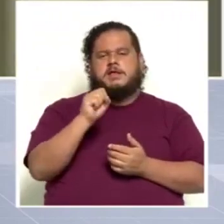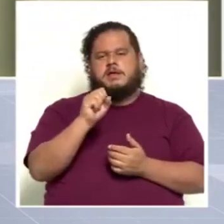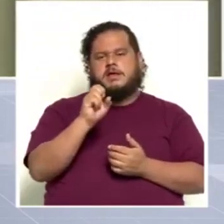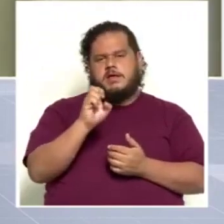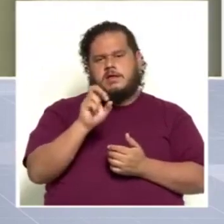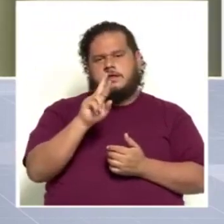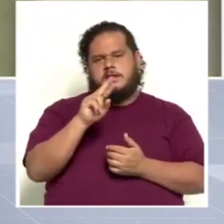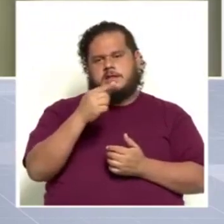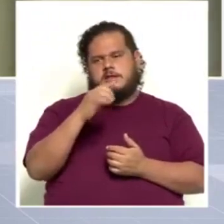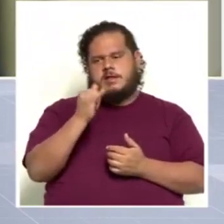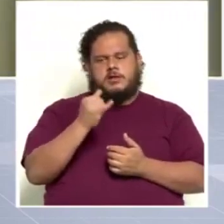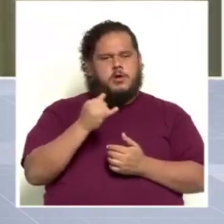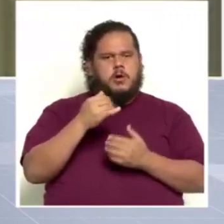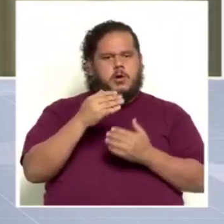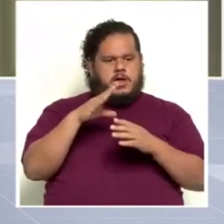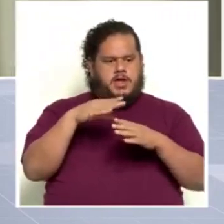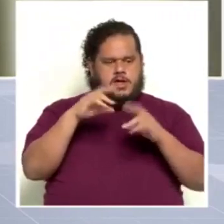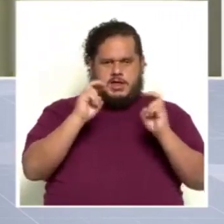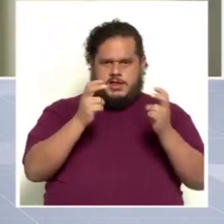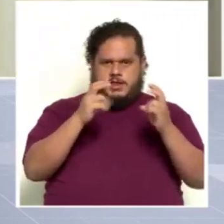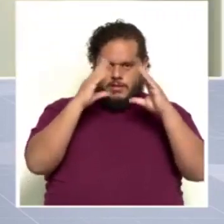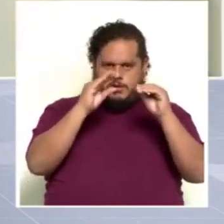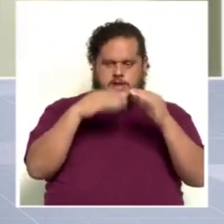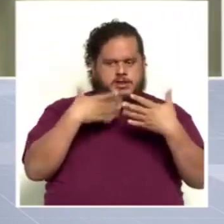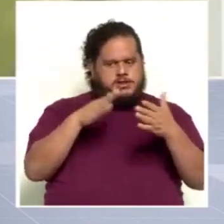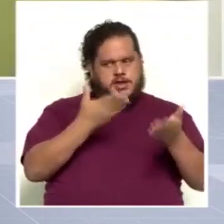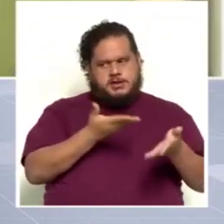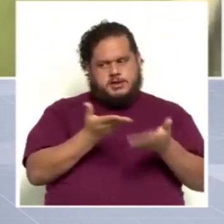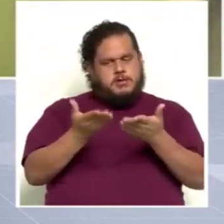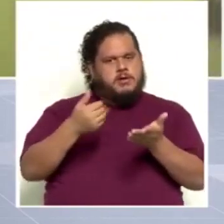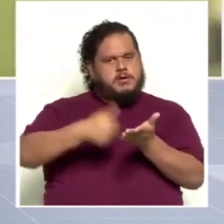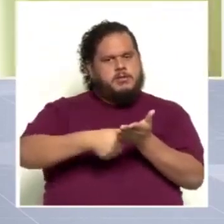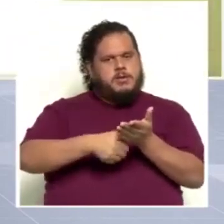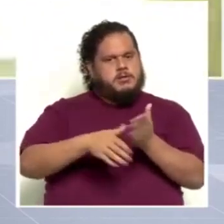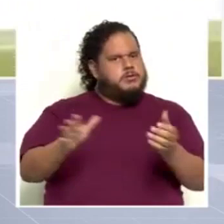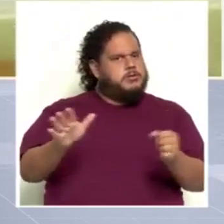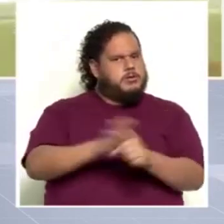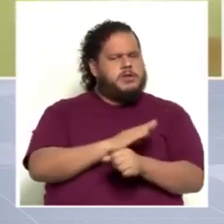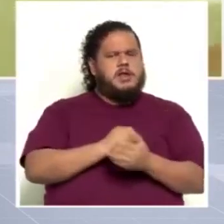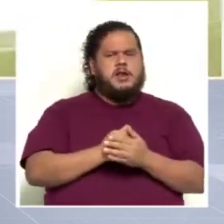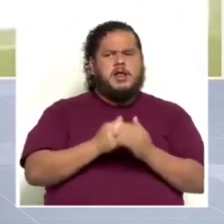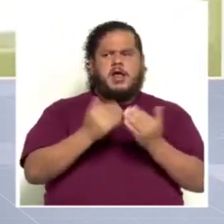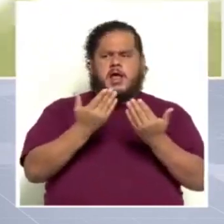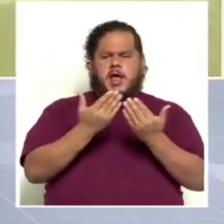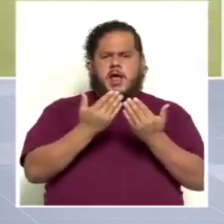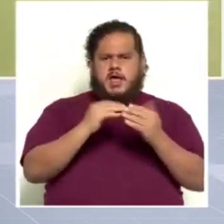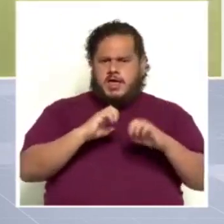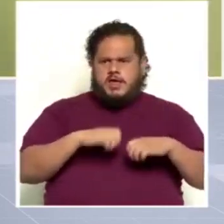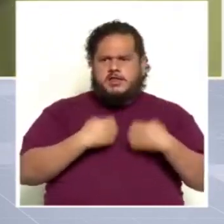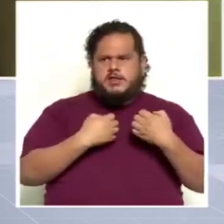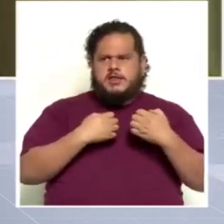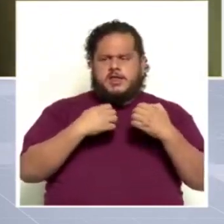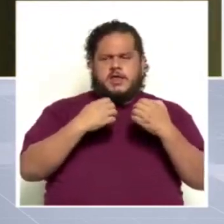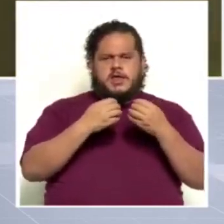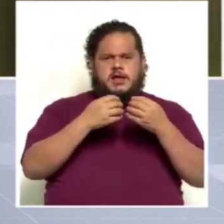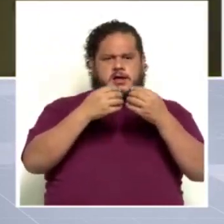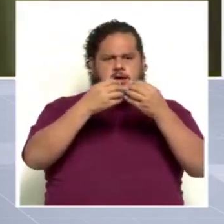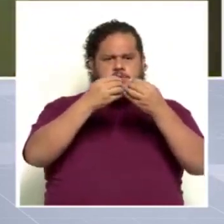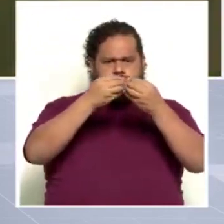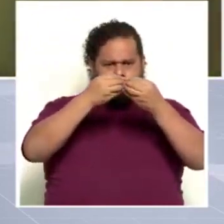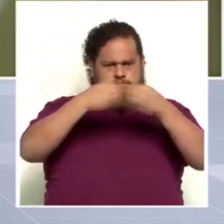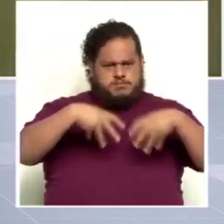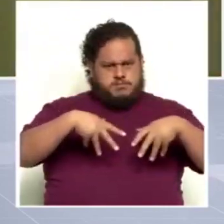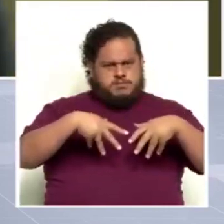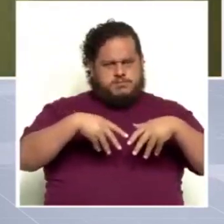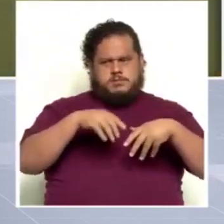los datos, ya llevados a padrón total, hay un descalabro de las candidaturas de doña